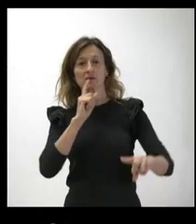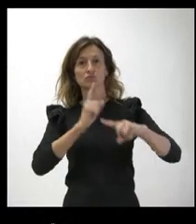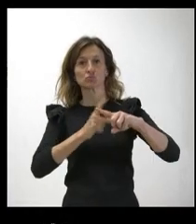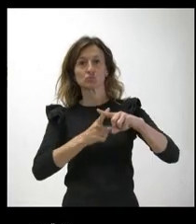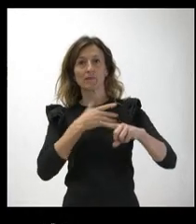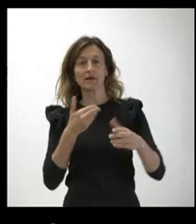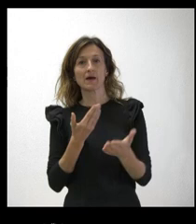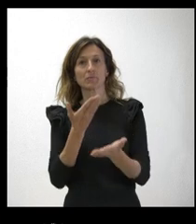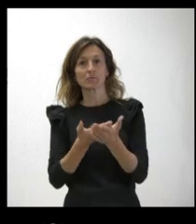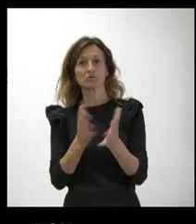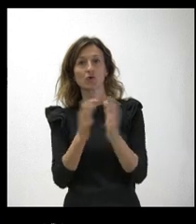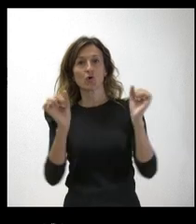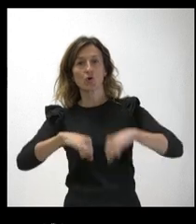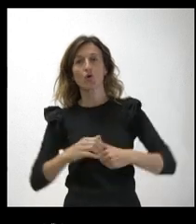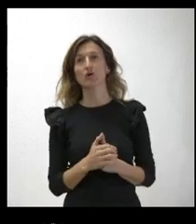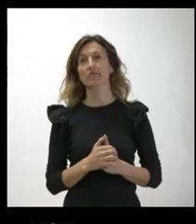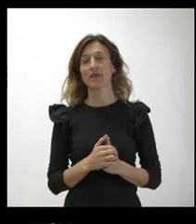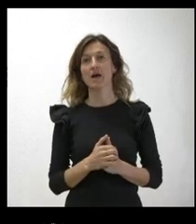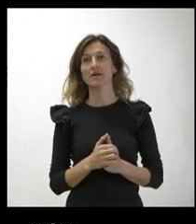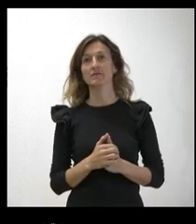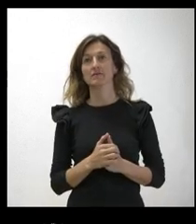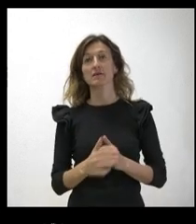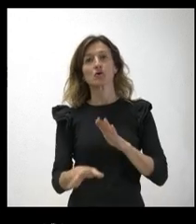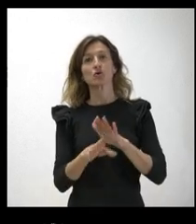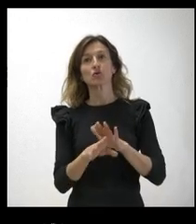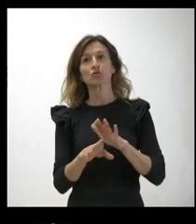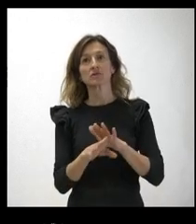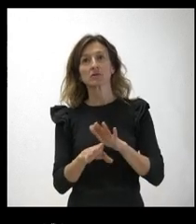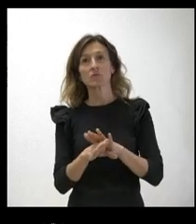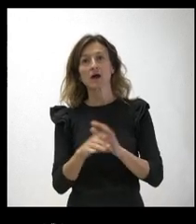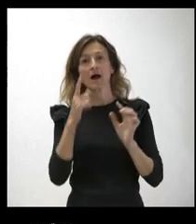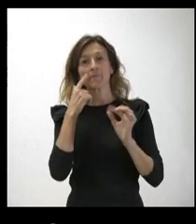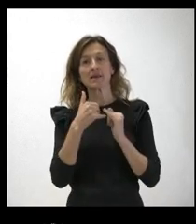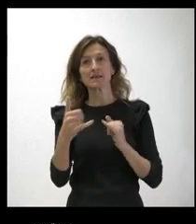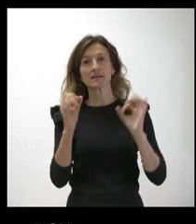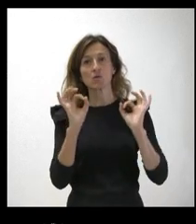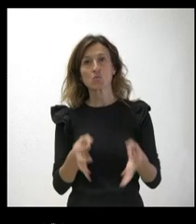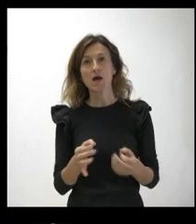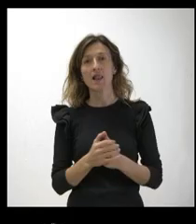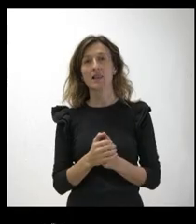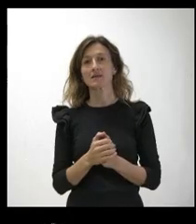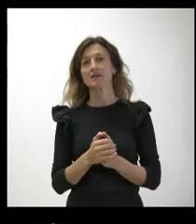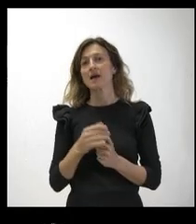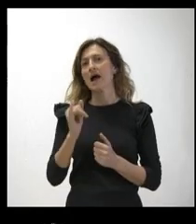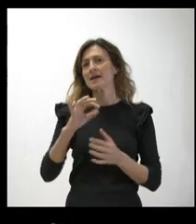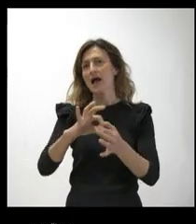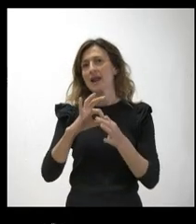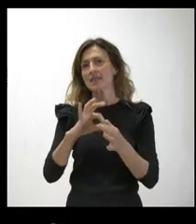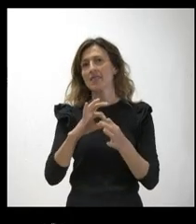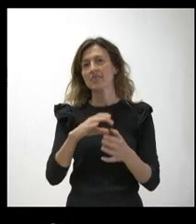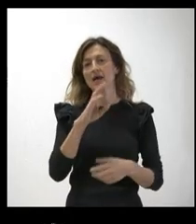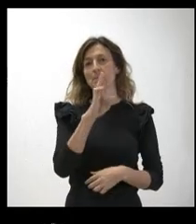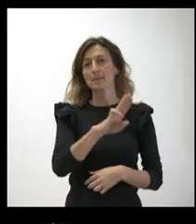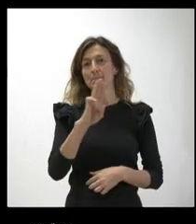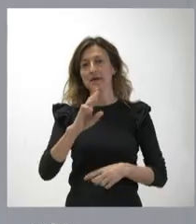proposición de de Concordia eh No sé si siguen manteniendo el argumento de la pinza y de que y de que existe una nueva alianza de de psoe y vox en la